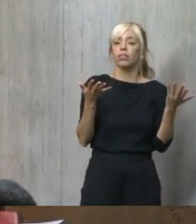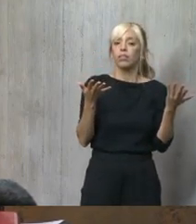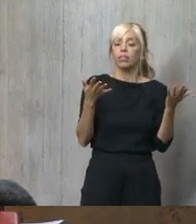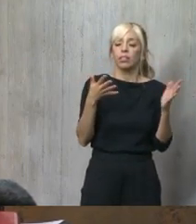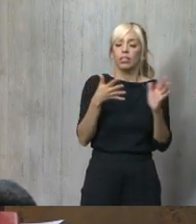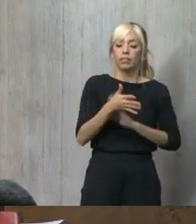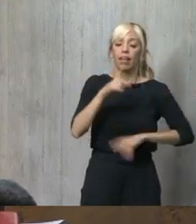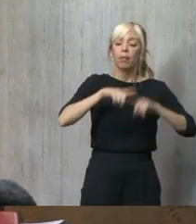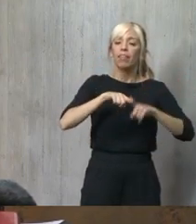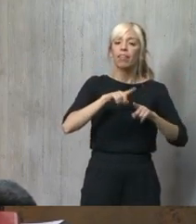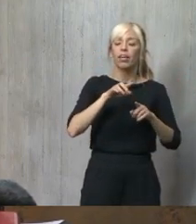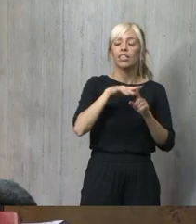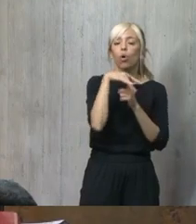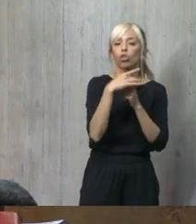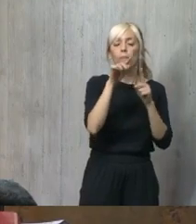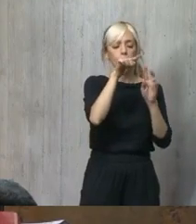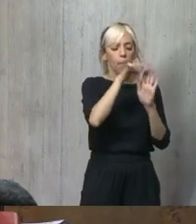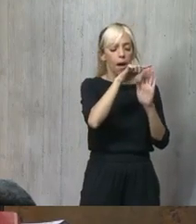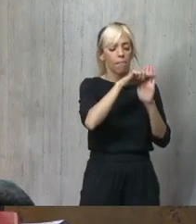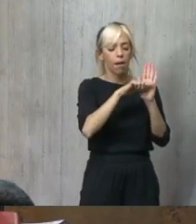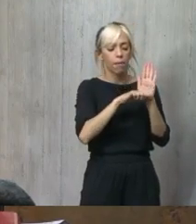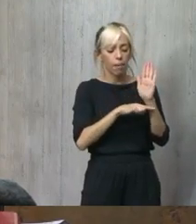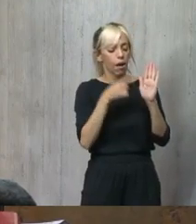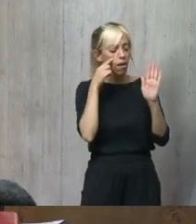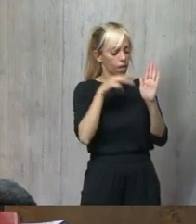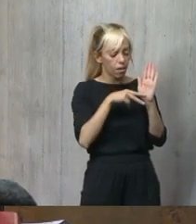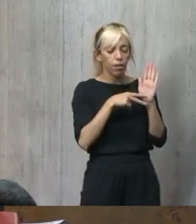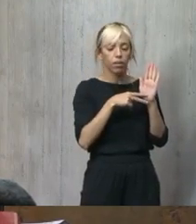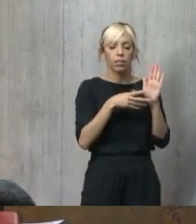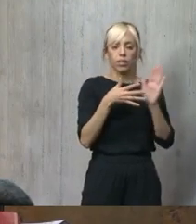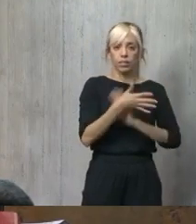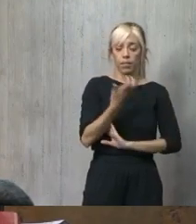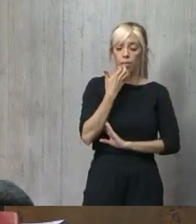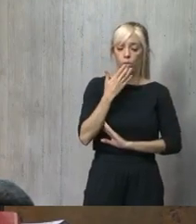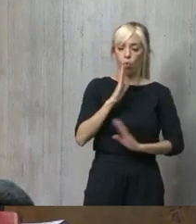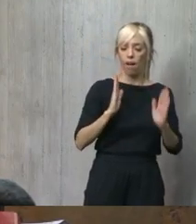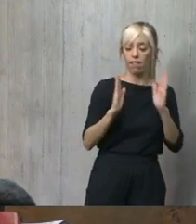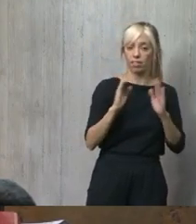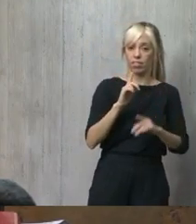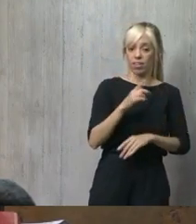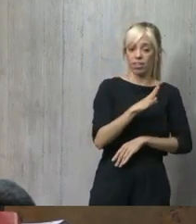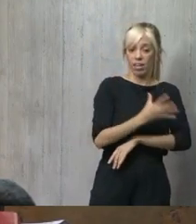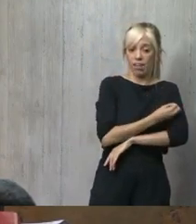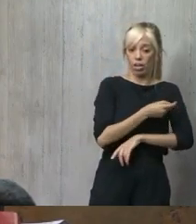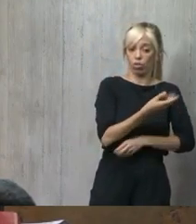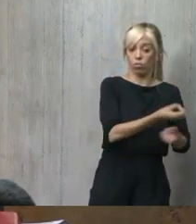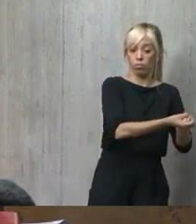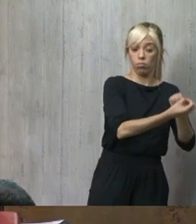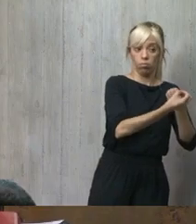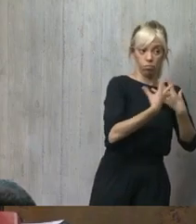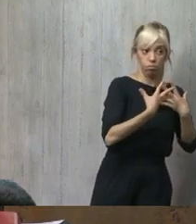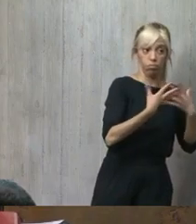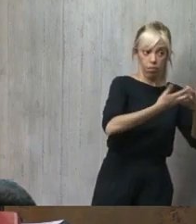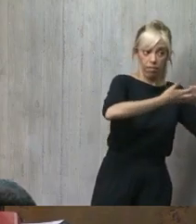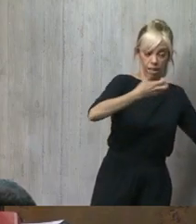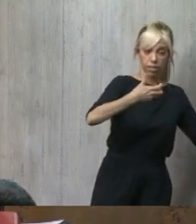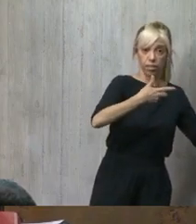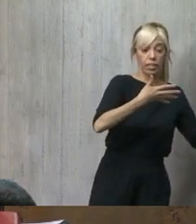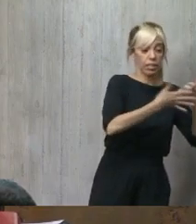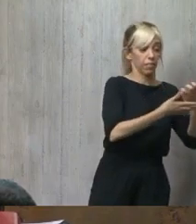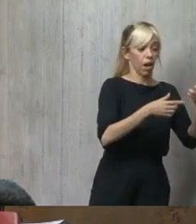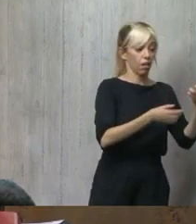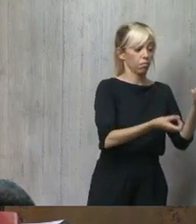de circunstancias que nos llevan. Por usar una frase del presidente del Cabildo, no tenemos ninguna necesidad de apresurarnos en tomar